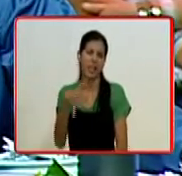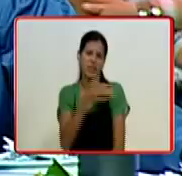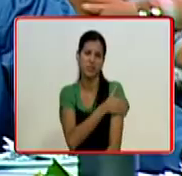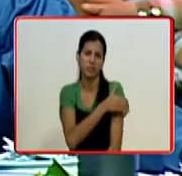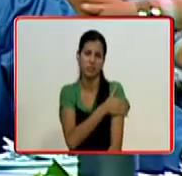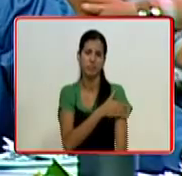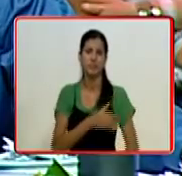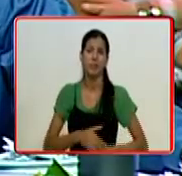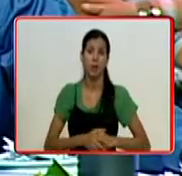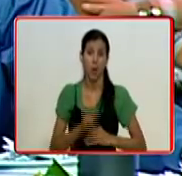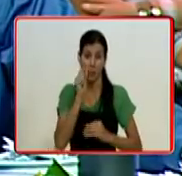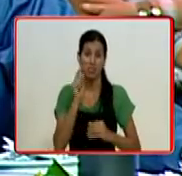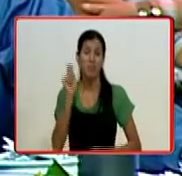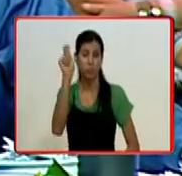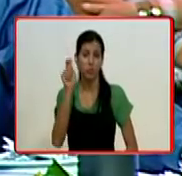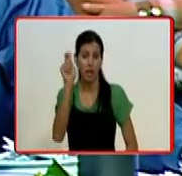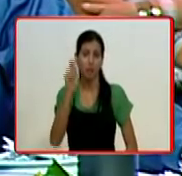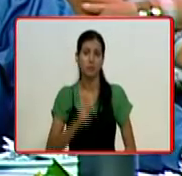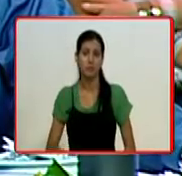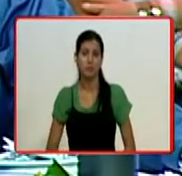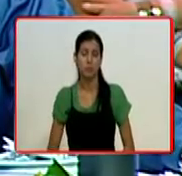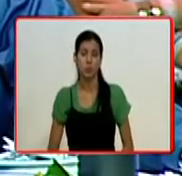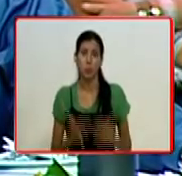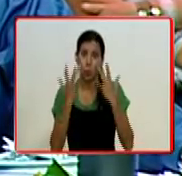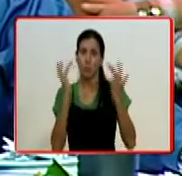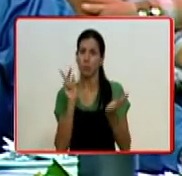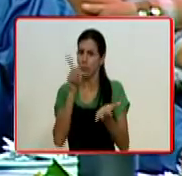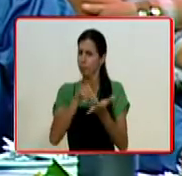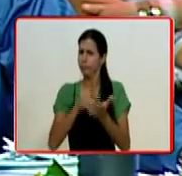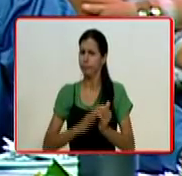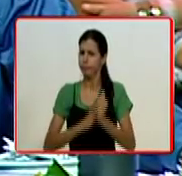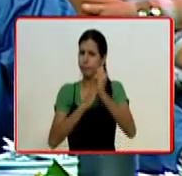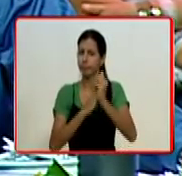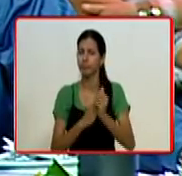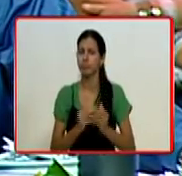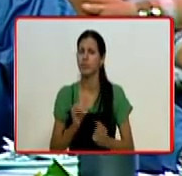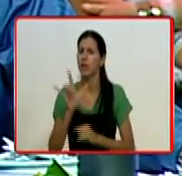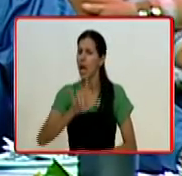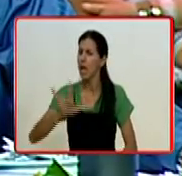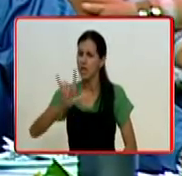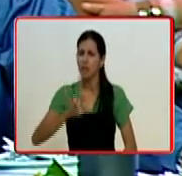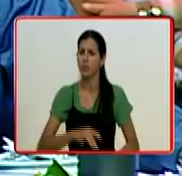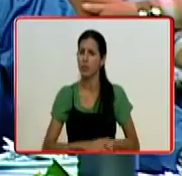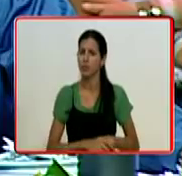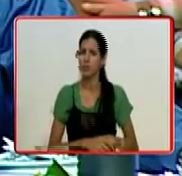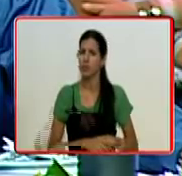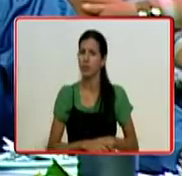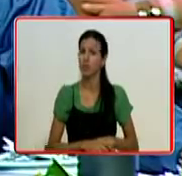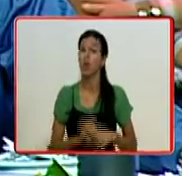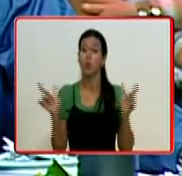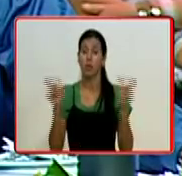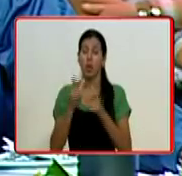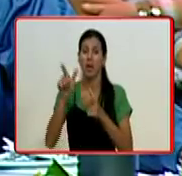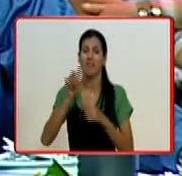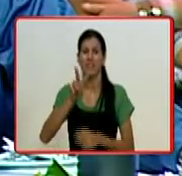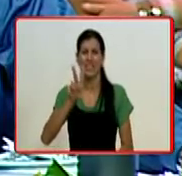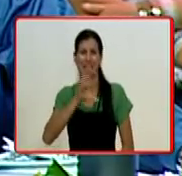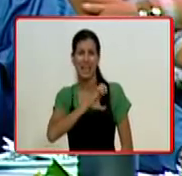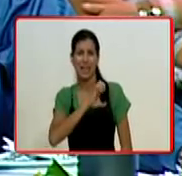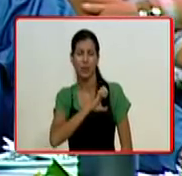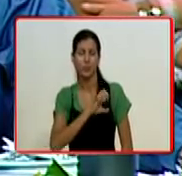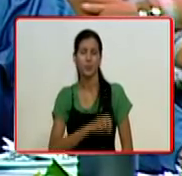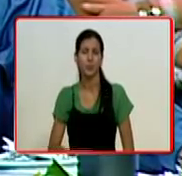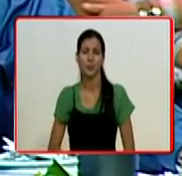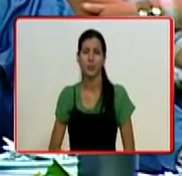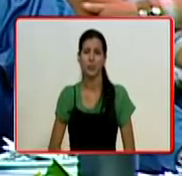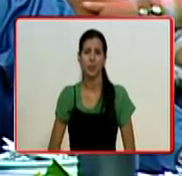Era diputado, muy destacado, muy querido. Estábamos reunidos en La Cañada, estaba